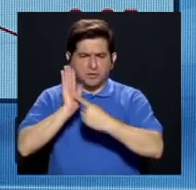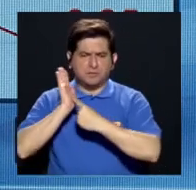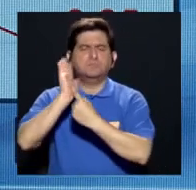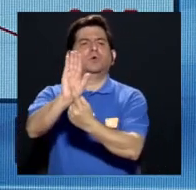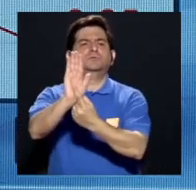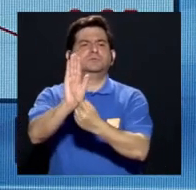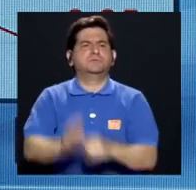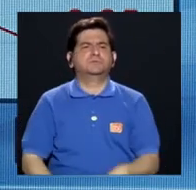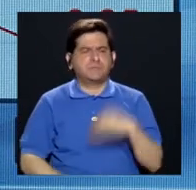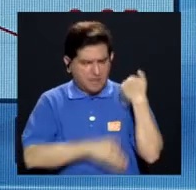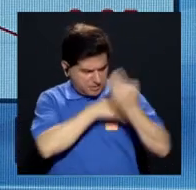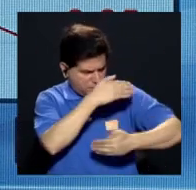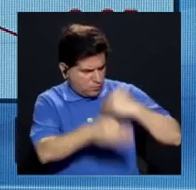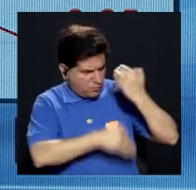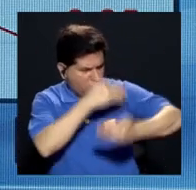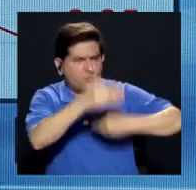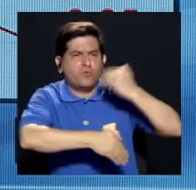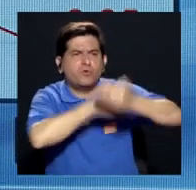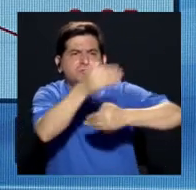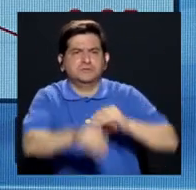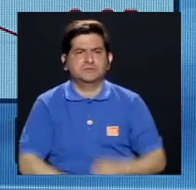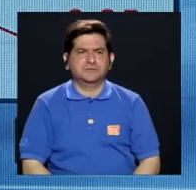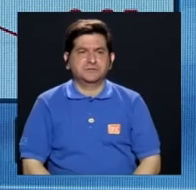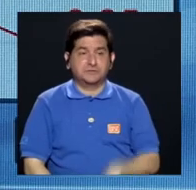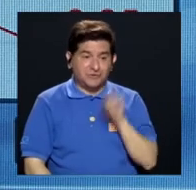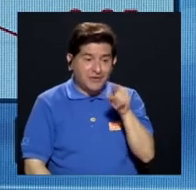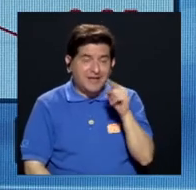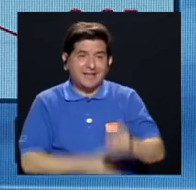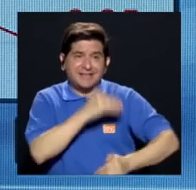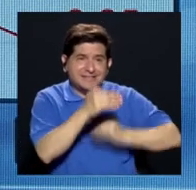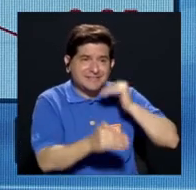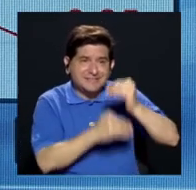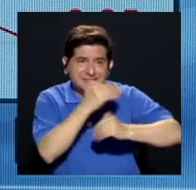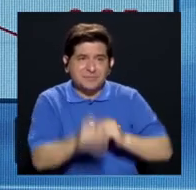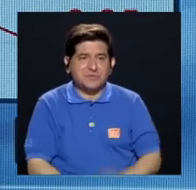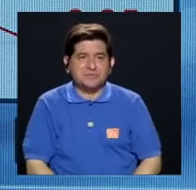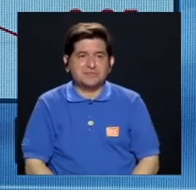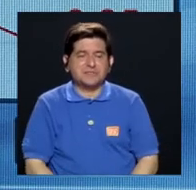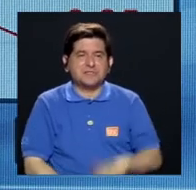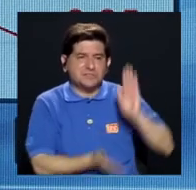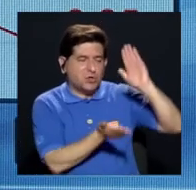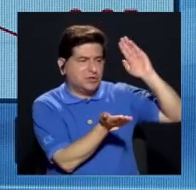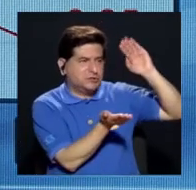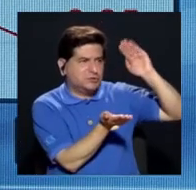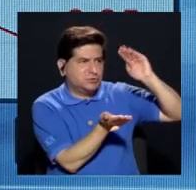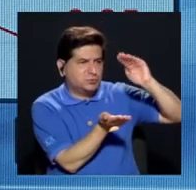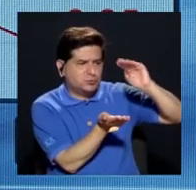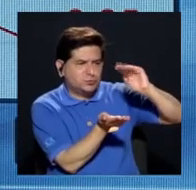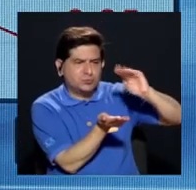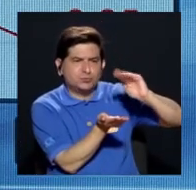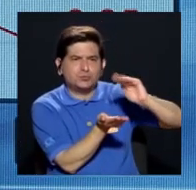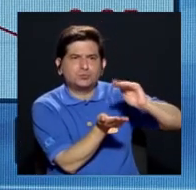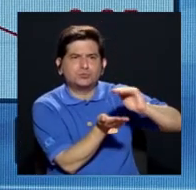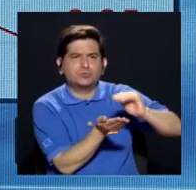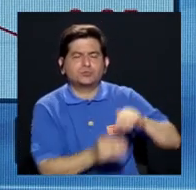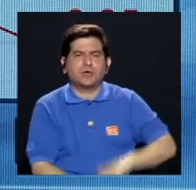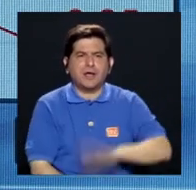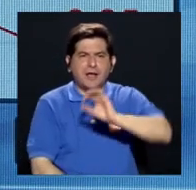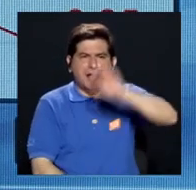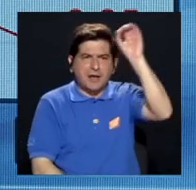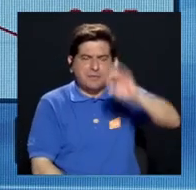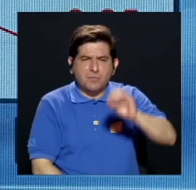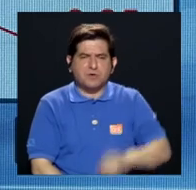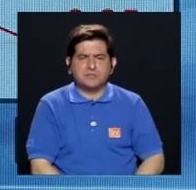señalar una tendencia, que es una tendencia a la reducción de las tasas